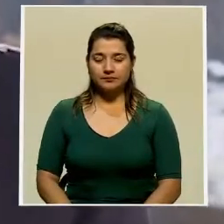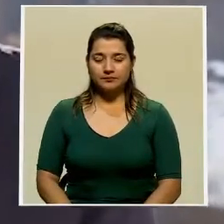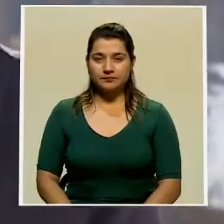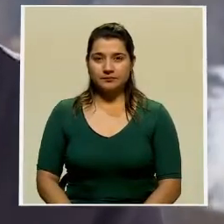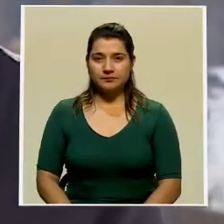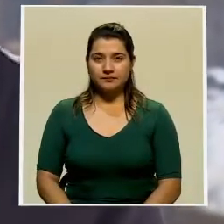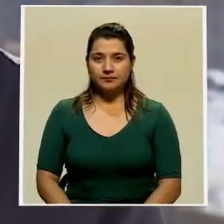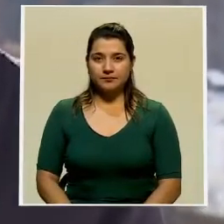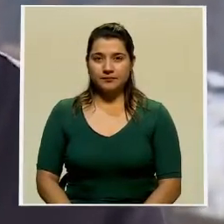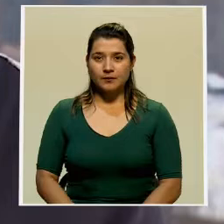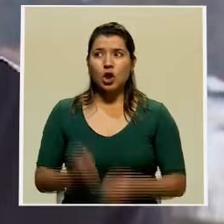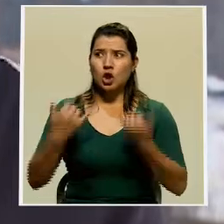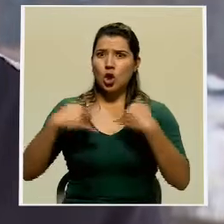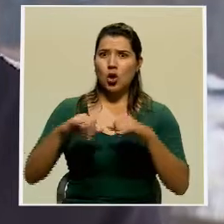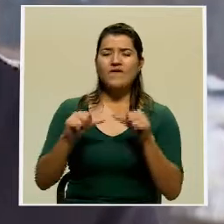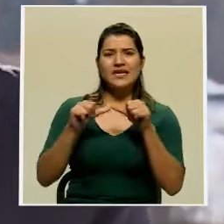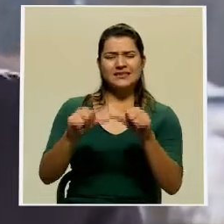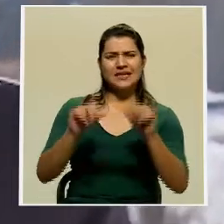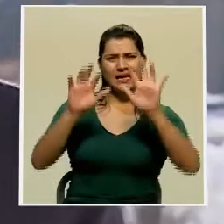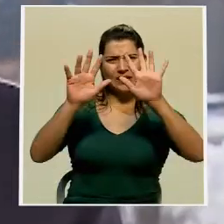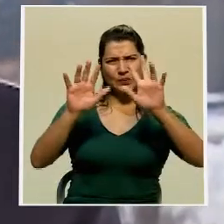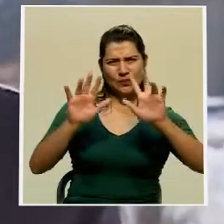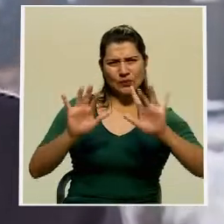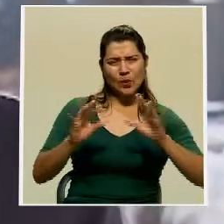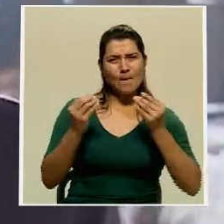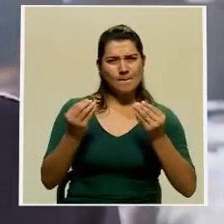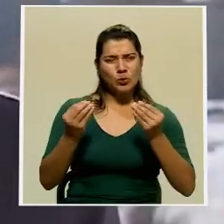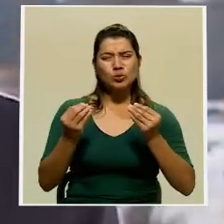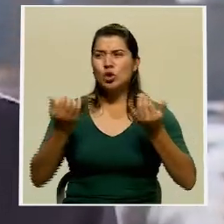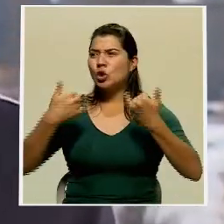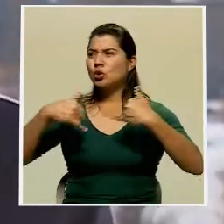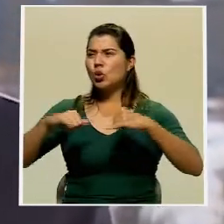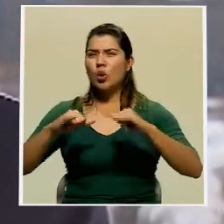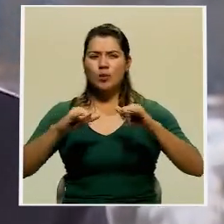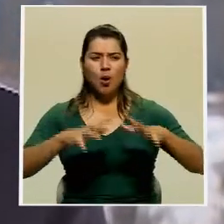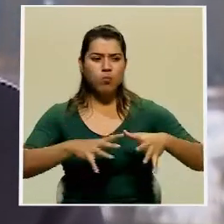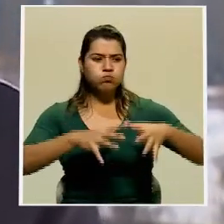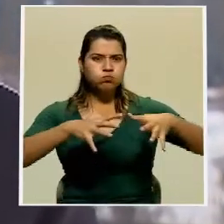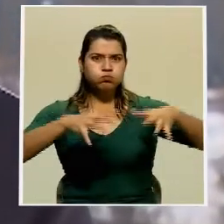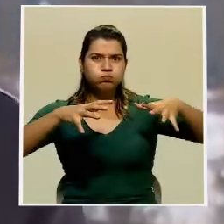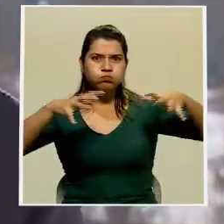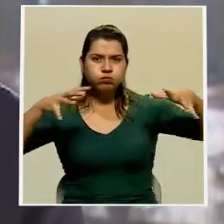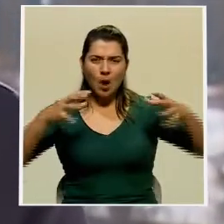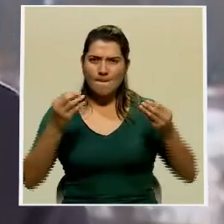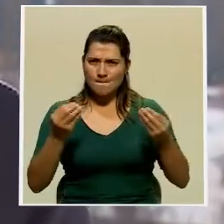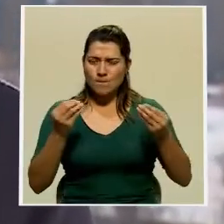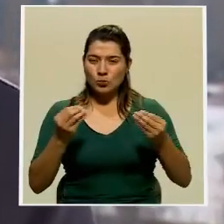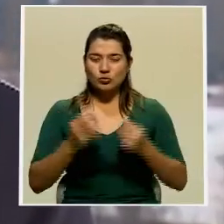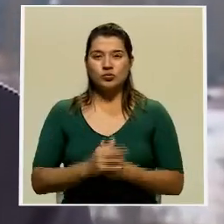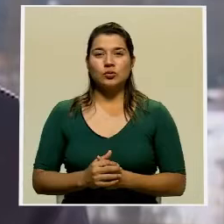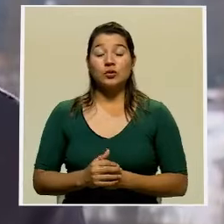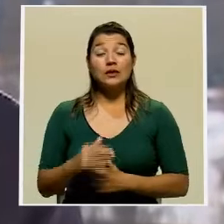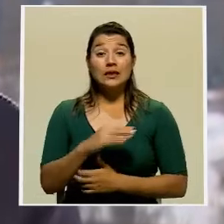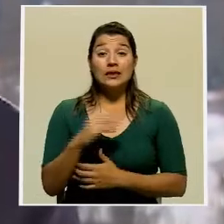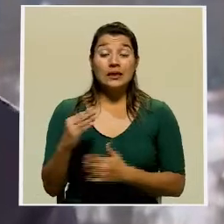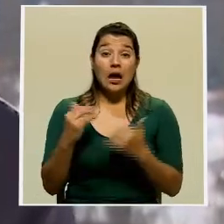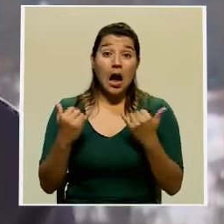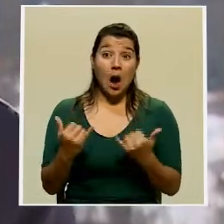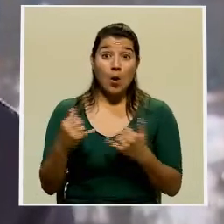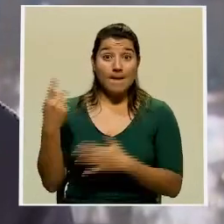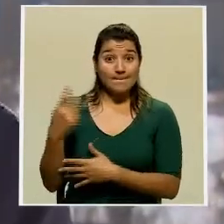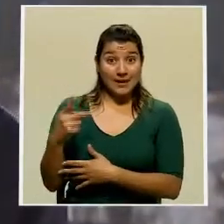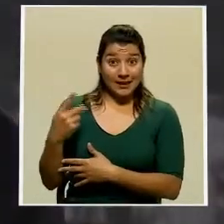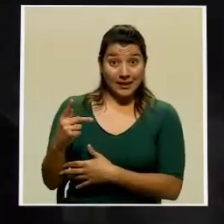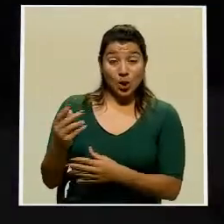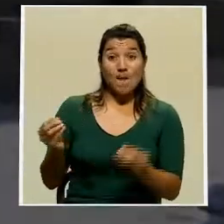Bueno, pues todavía sigue muy nevado, hay montones de nieves ahí acumulados en torno a las aceras y ahora es peligroso, sobre